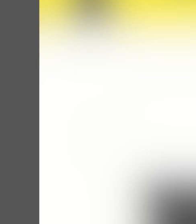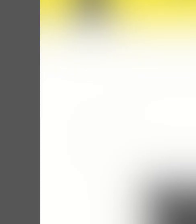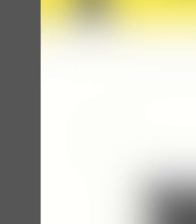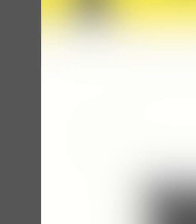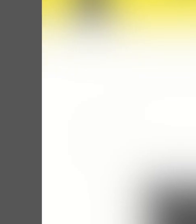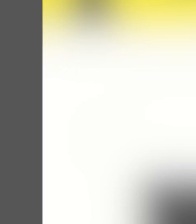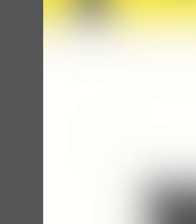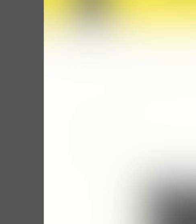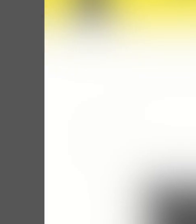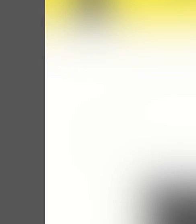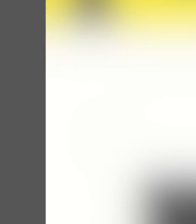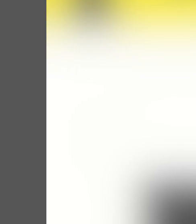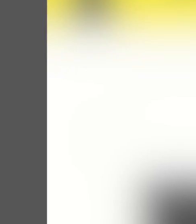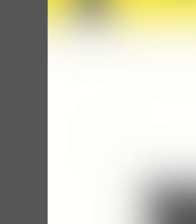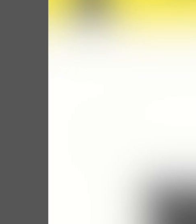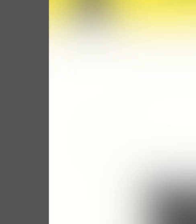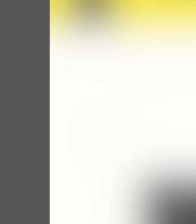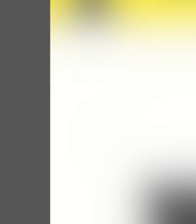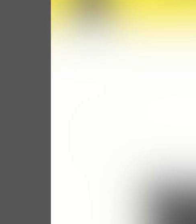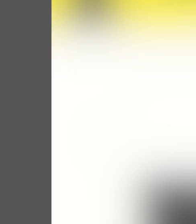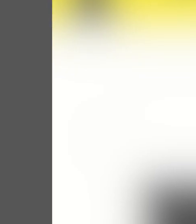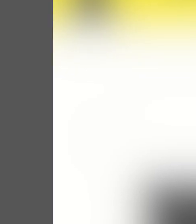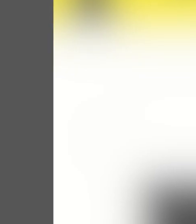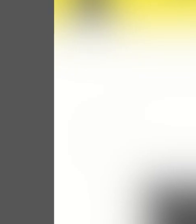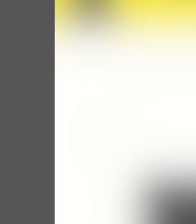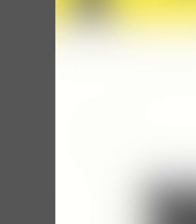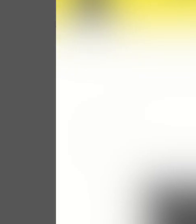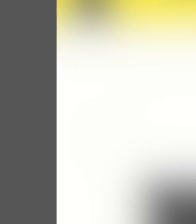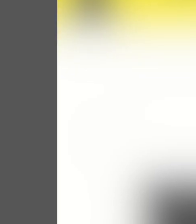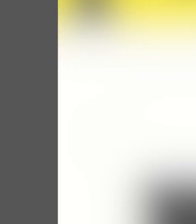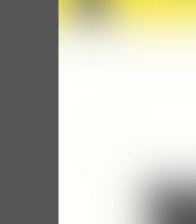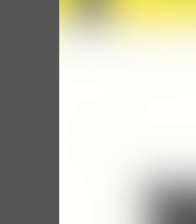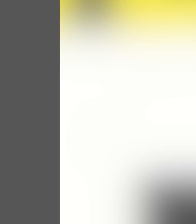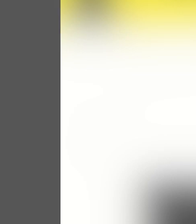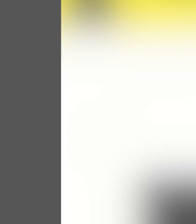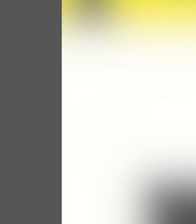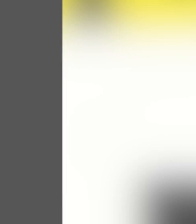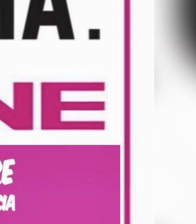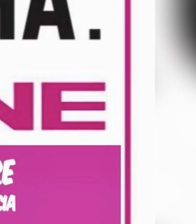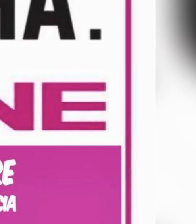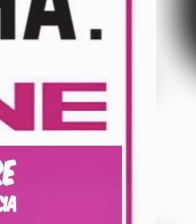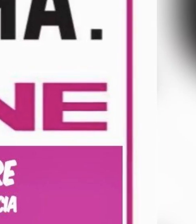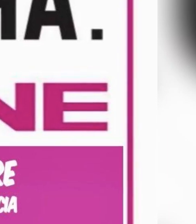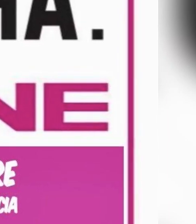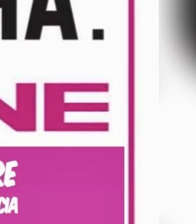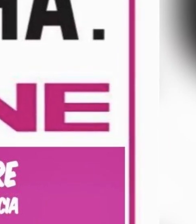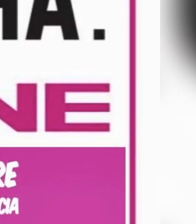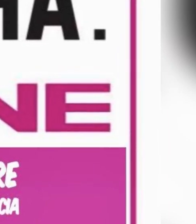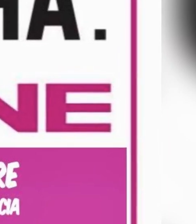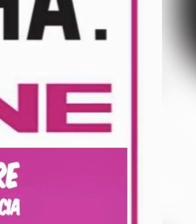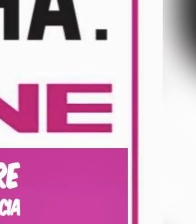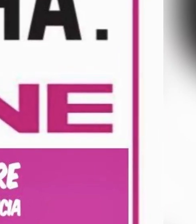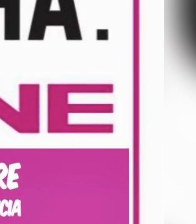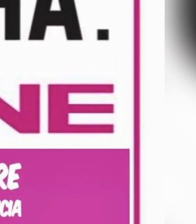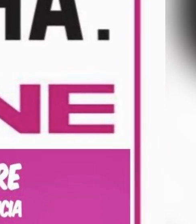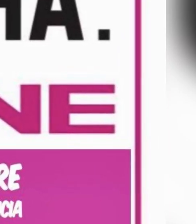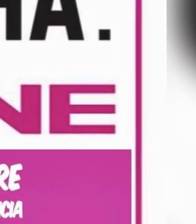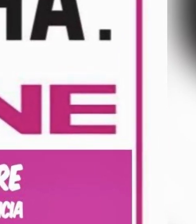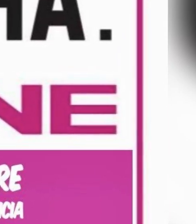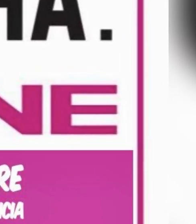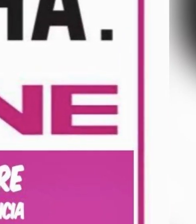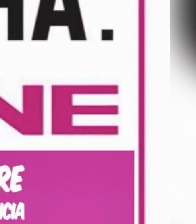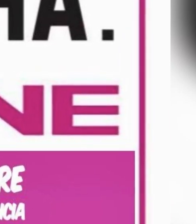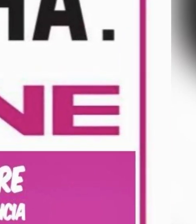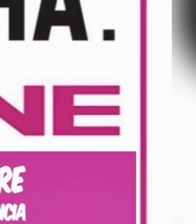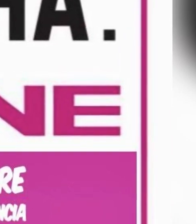defender al Instituto Nacional electoral a través de redes sociales seguidores de López Obrador llamaron asistir al Zócalo para cantarle Las